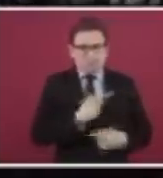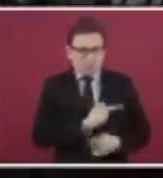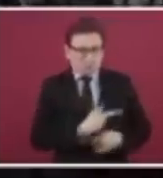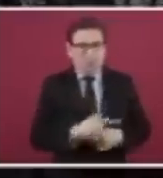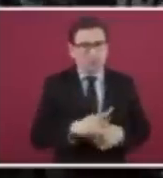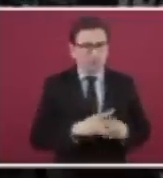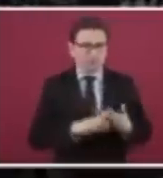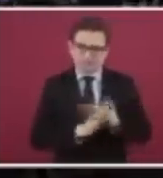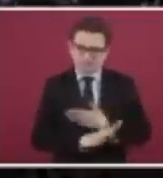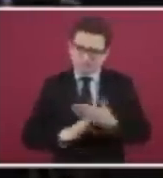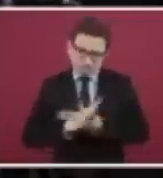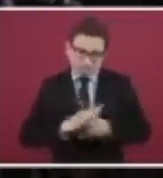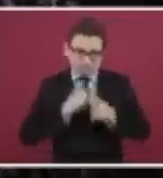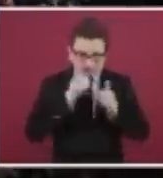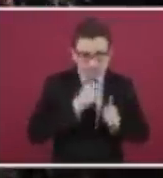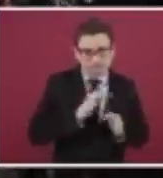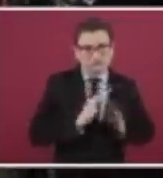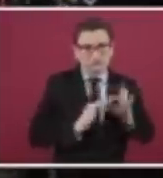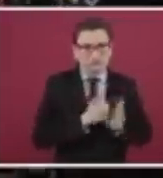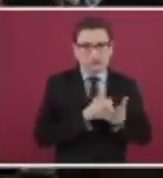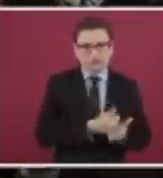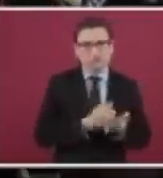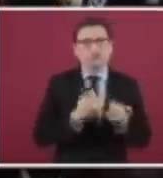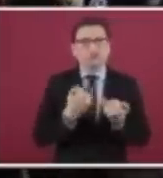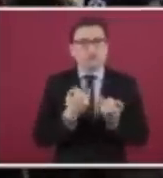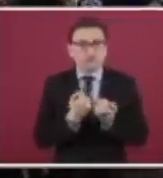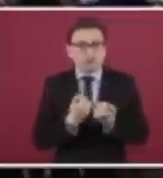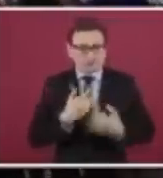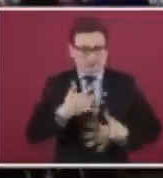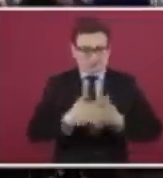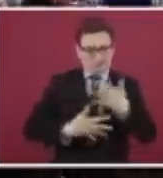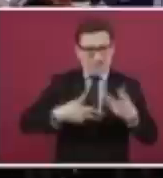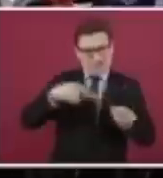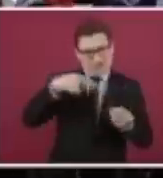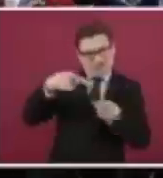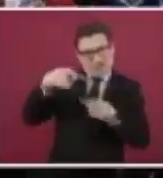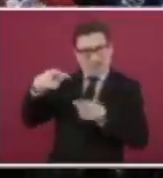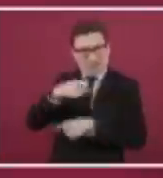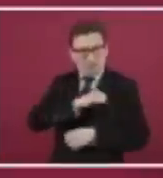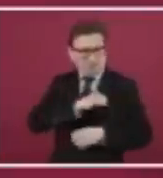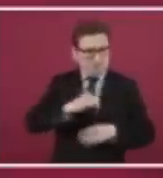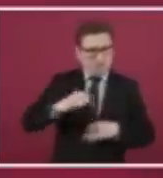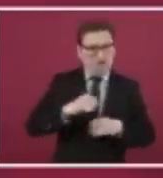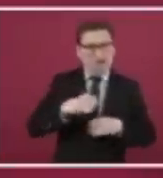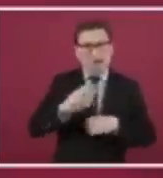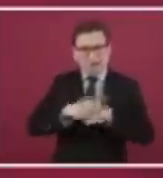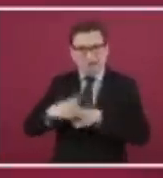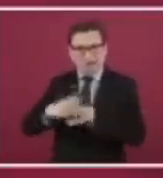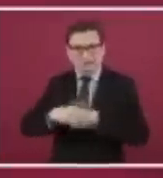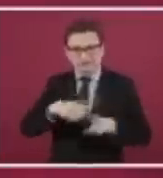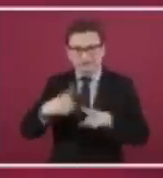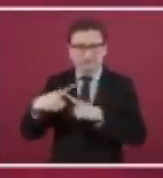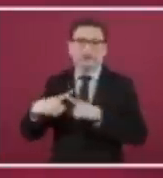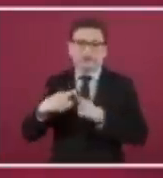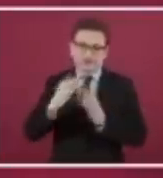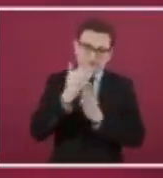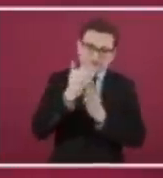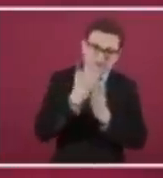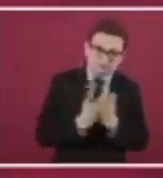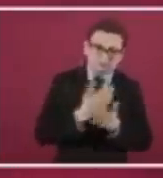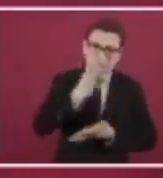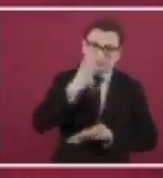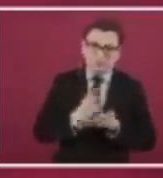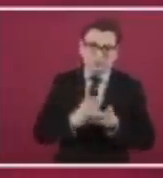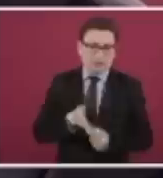vamos a bajar la incidencia delictiva a la mitad de lo que había en el